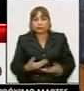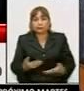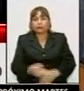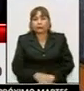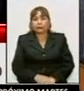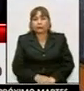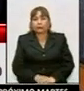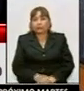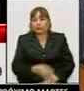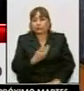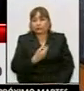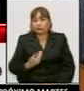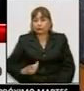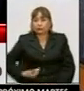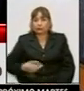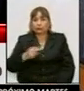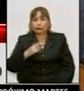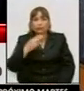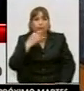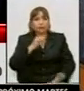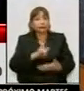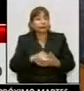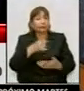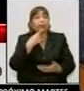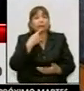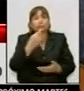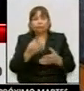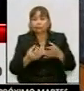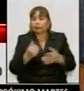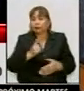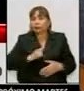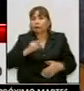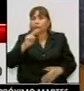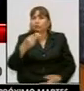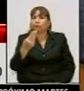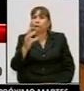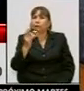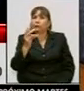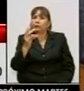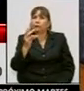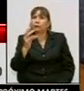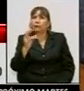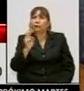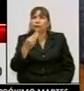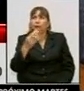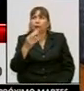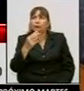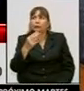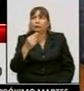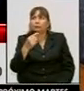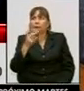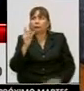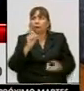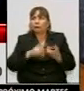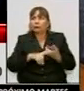coordinador parlamentario del gobierno regional del Callao. Ya lo dije acá, desde julio de 2017, julio de 2017 hasta...